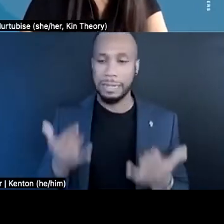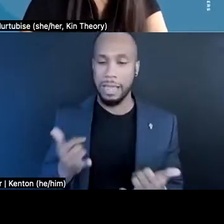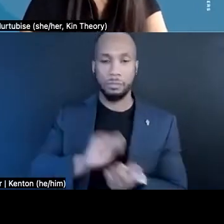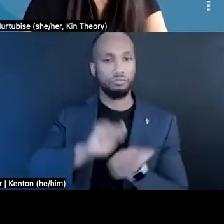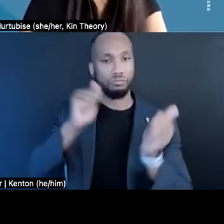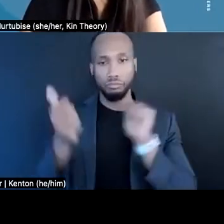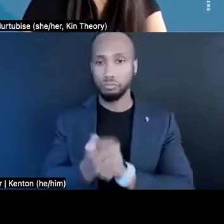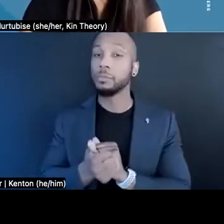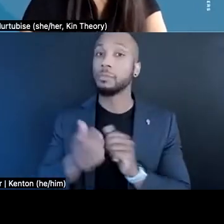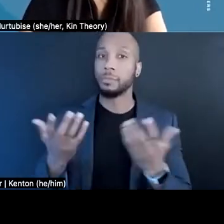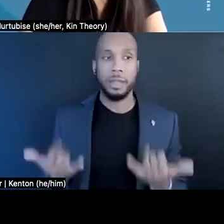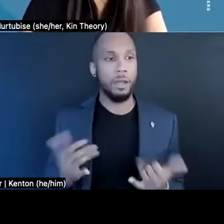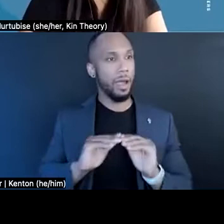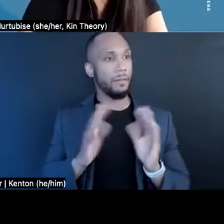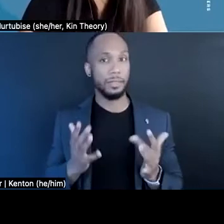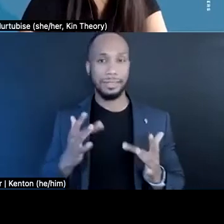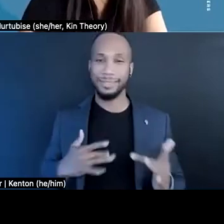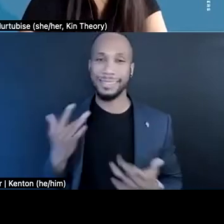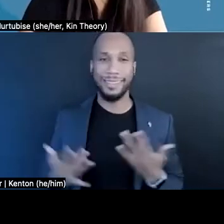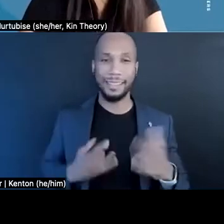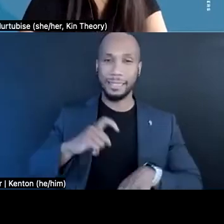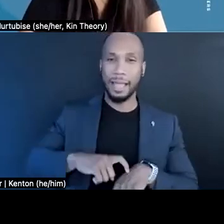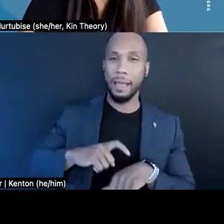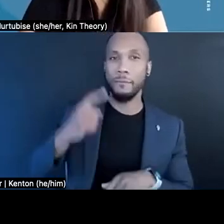such obviously a really exciting time for change for